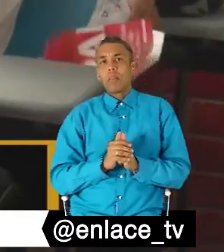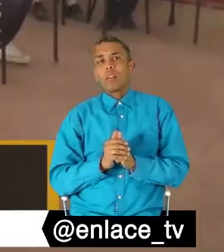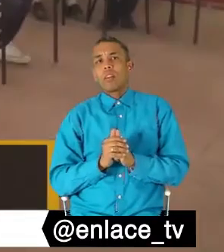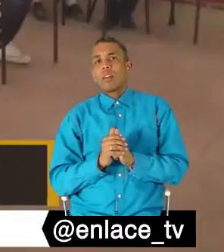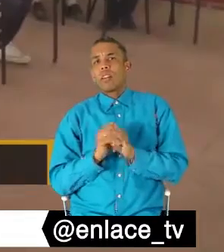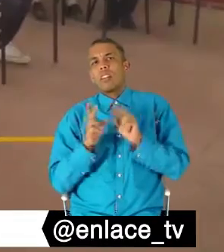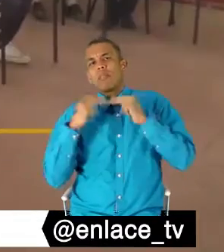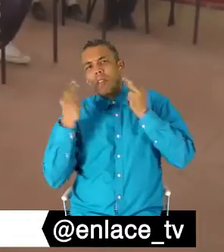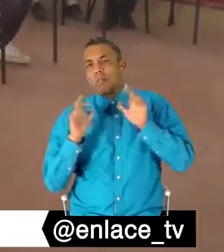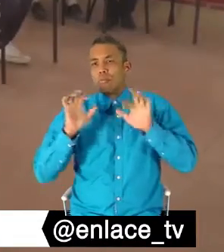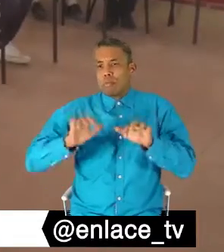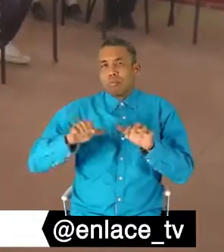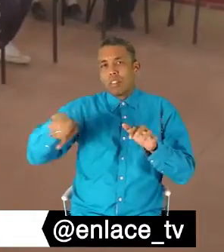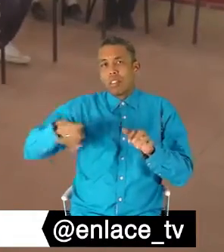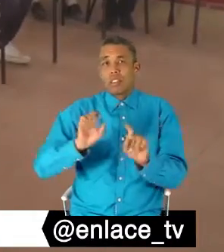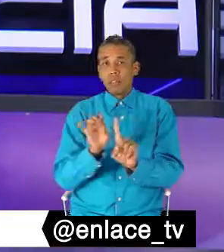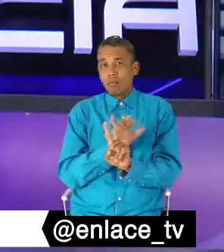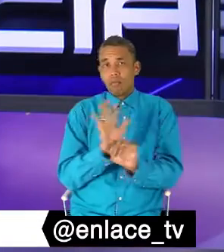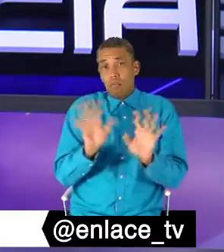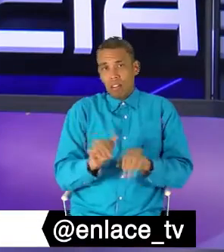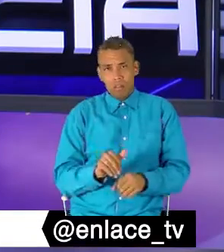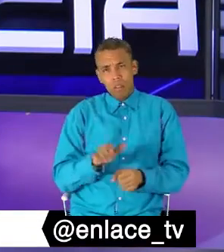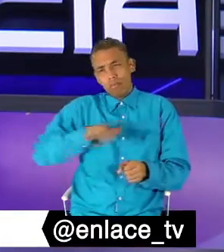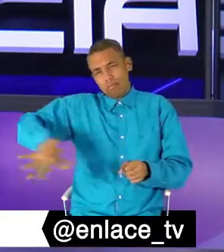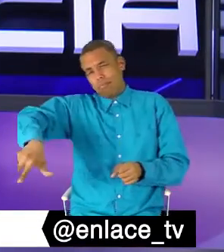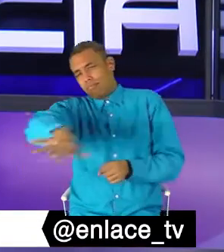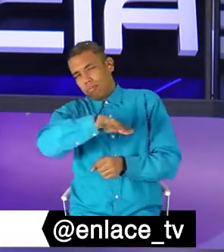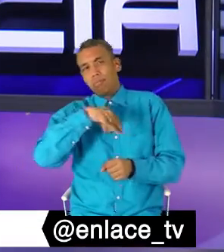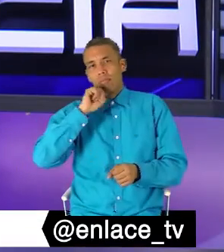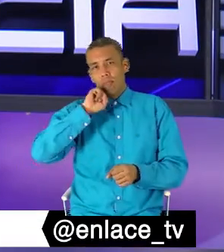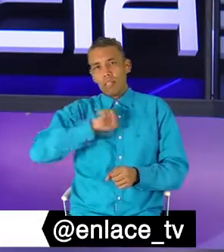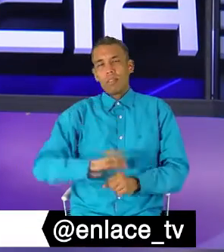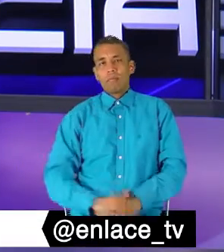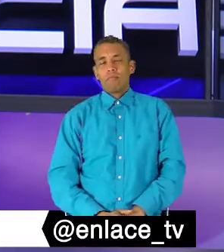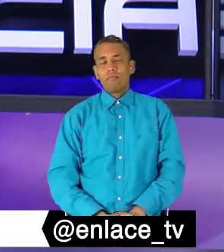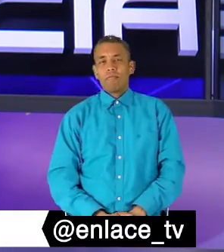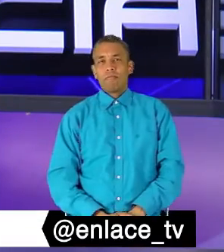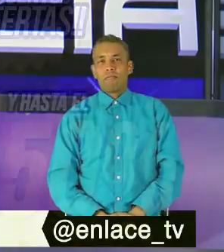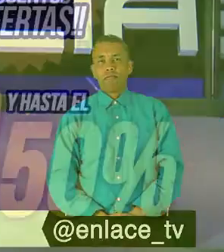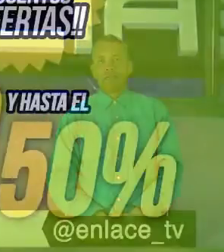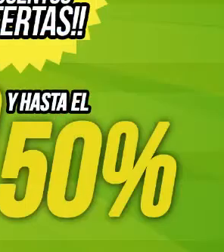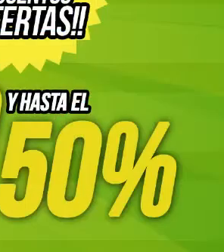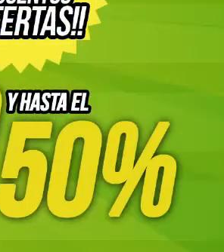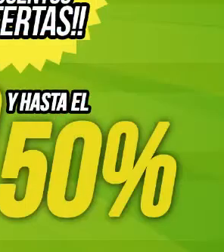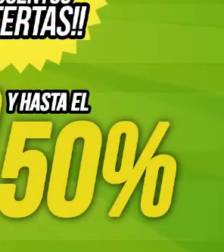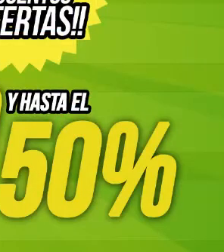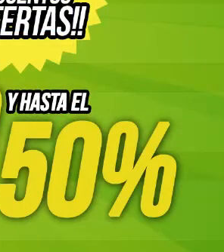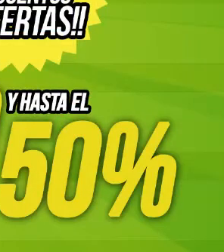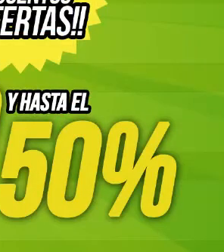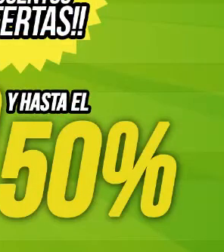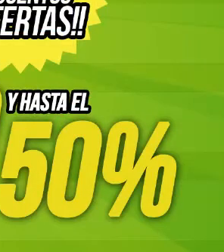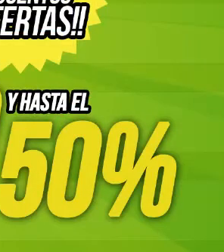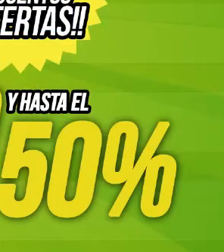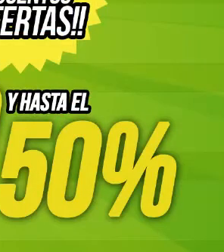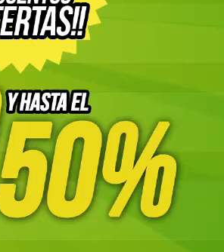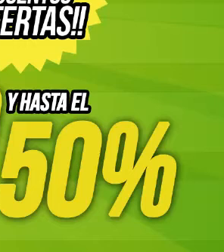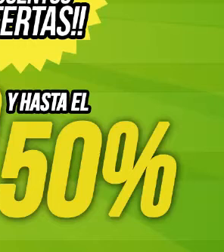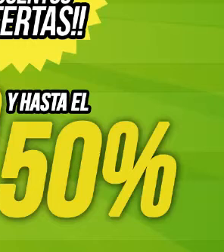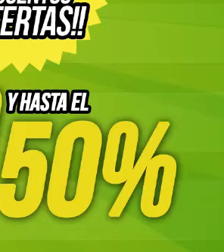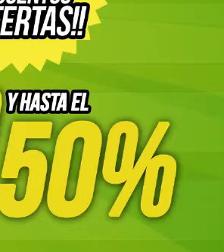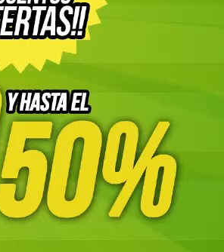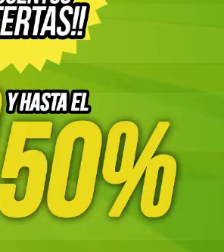en otros sectores de la ciudad. Y llega el segundo gran madrugón del año a la Quinta de Torcoroma y del Parque.